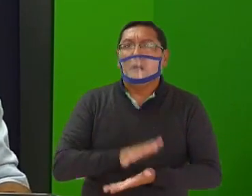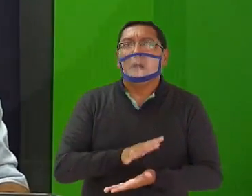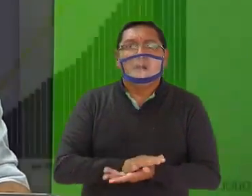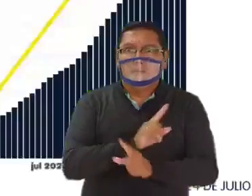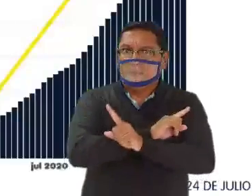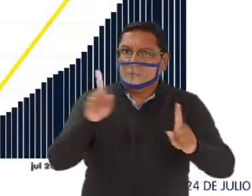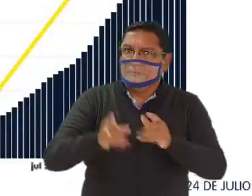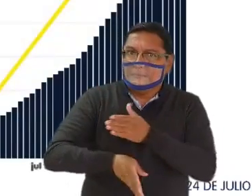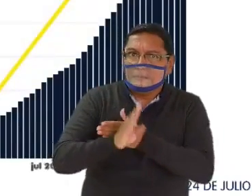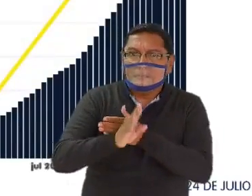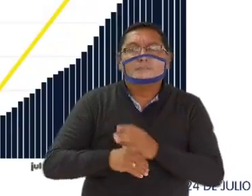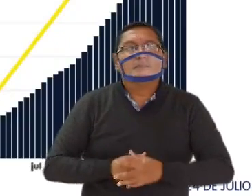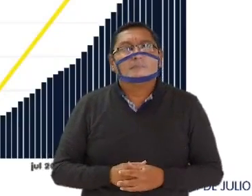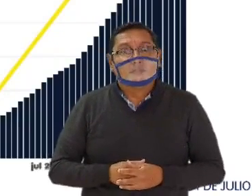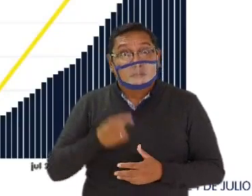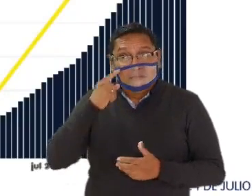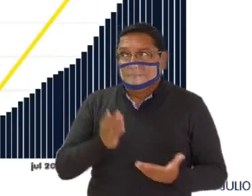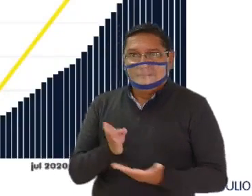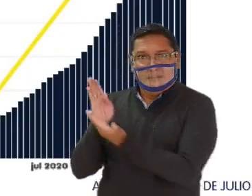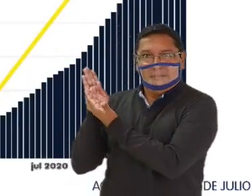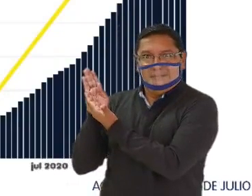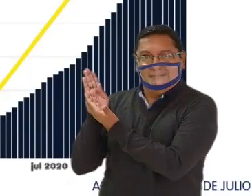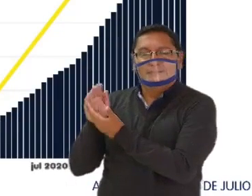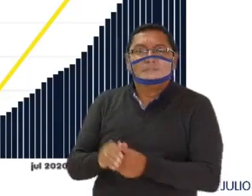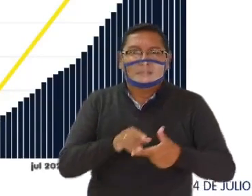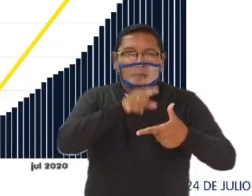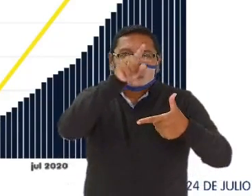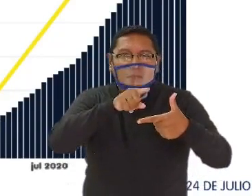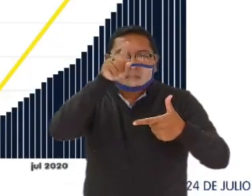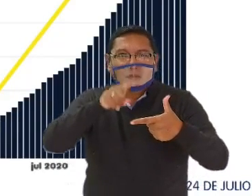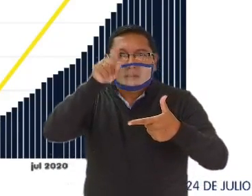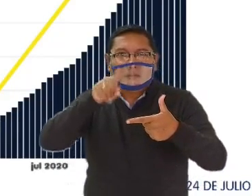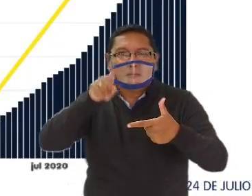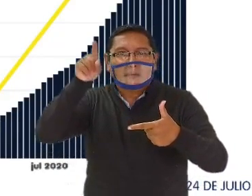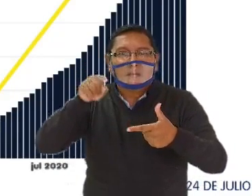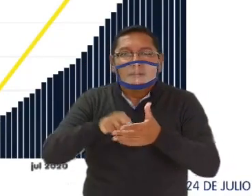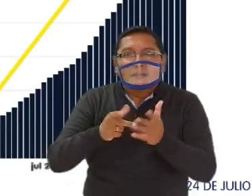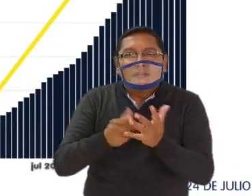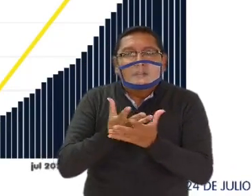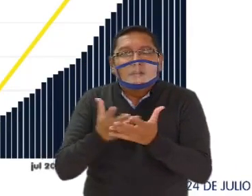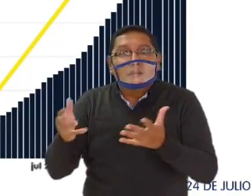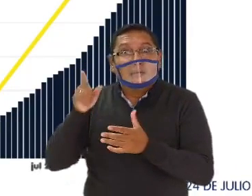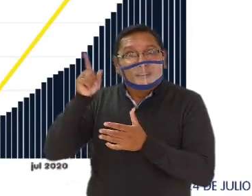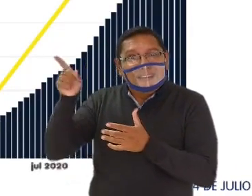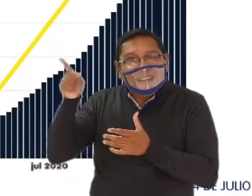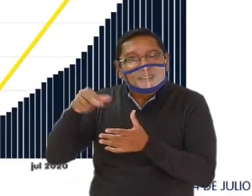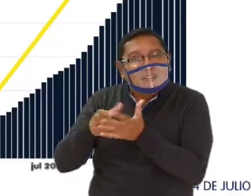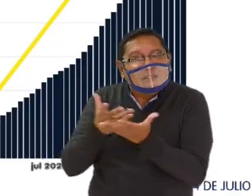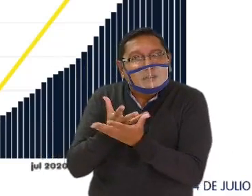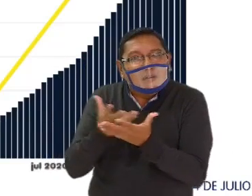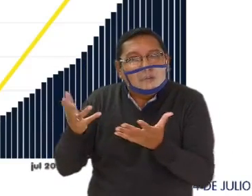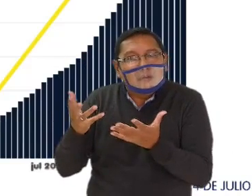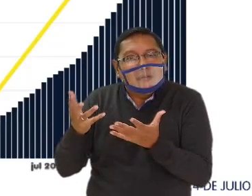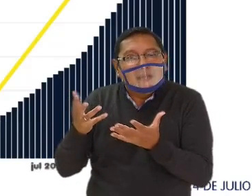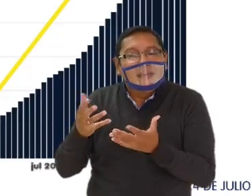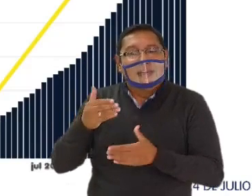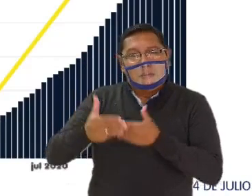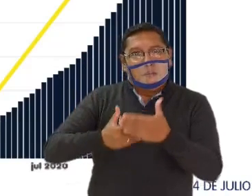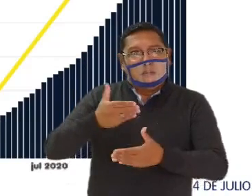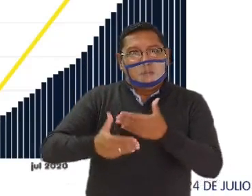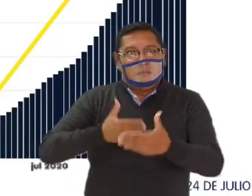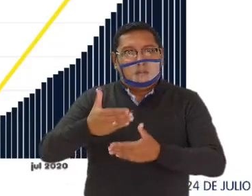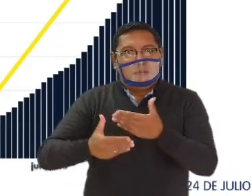cifras. Aquí podemos ver la evolución del número de recuperados. Cuando los recuperados crecen